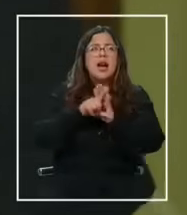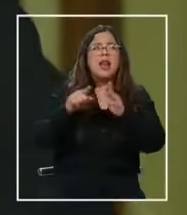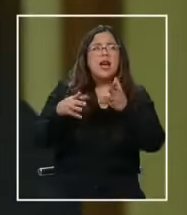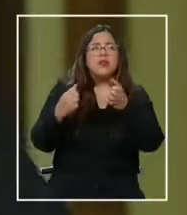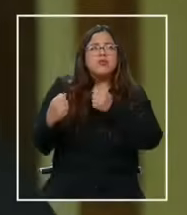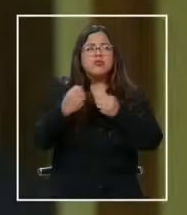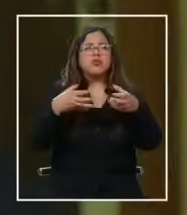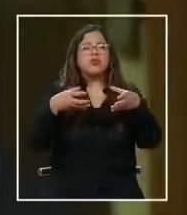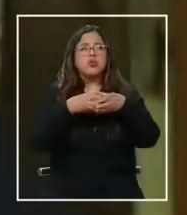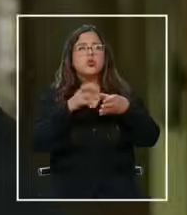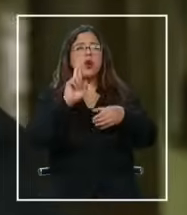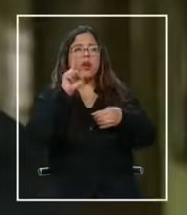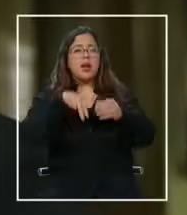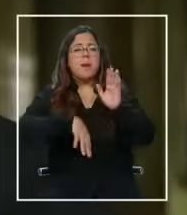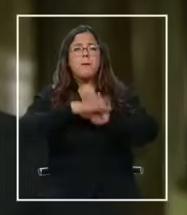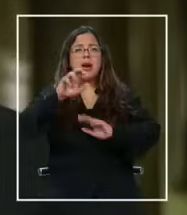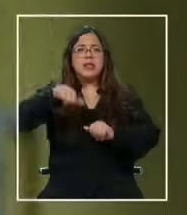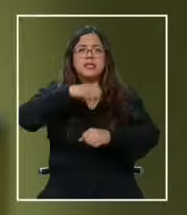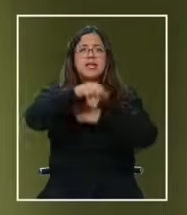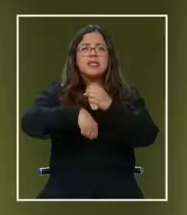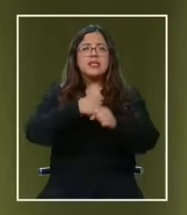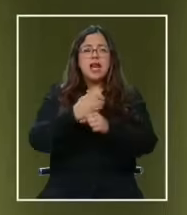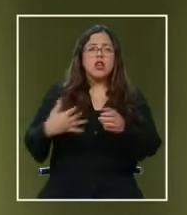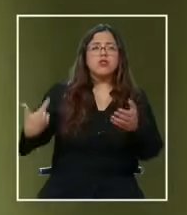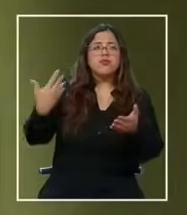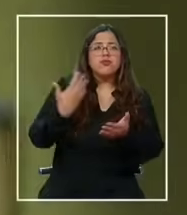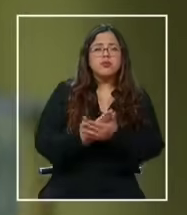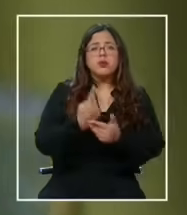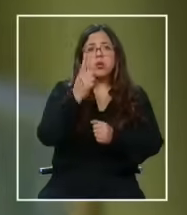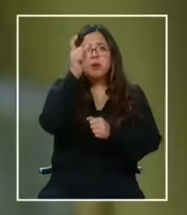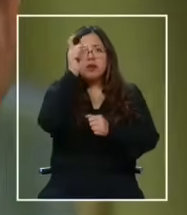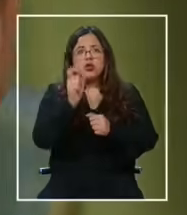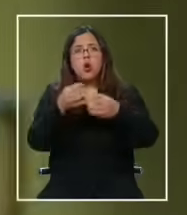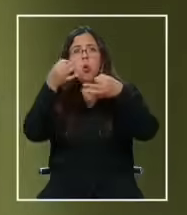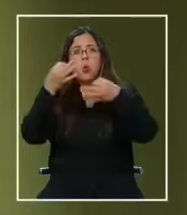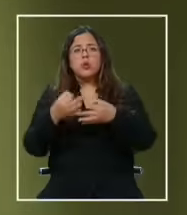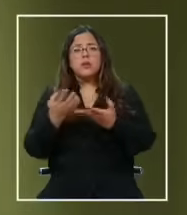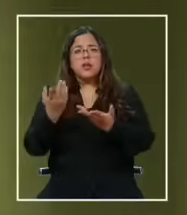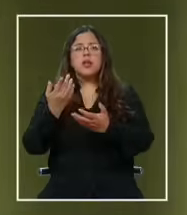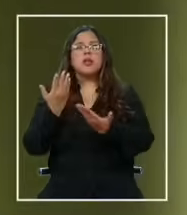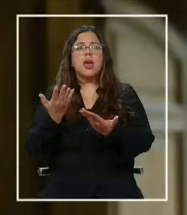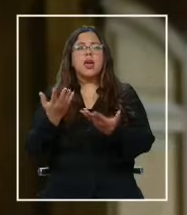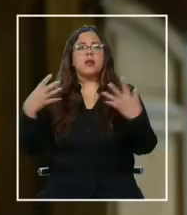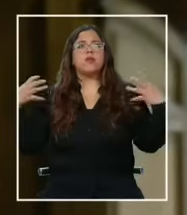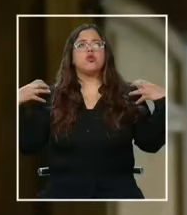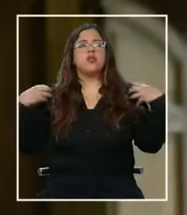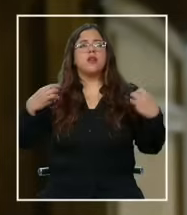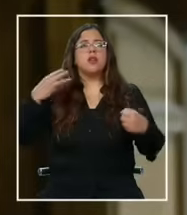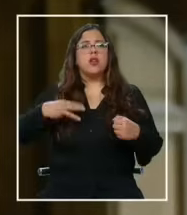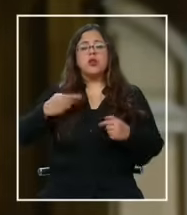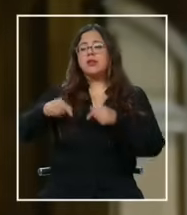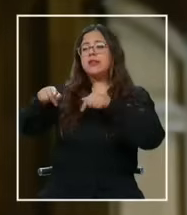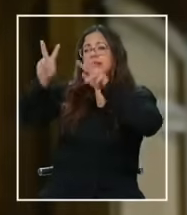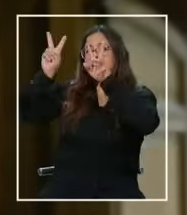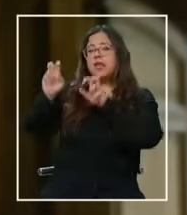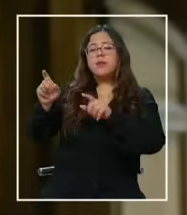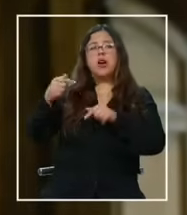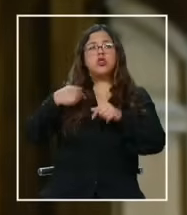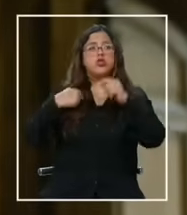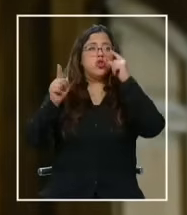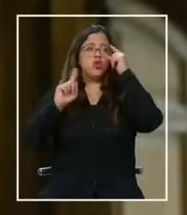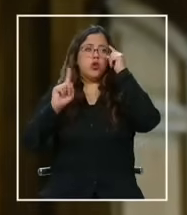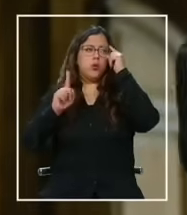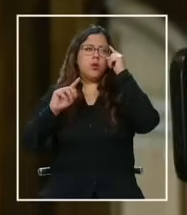rn partido que por más de 16 años ha tenido a uno de los suyos al mando del municipio de ese tema no voy a hablar en este